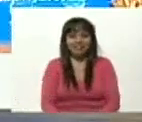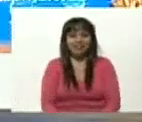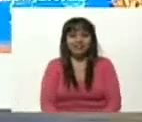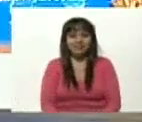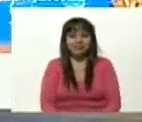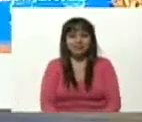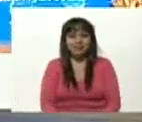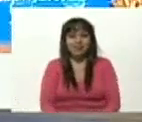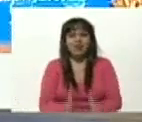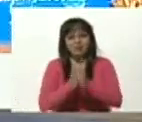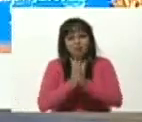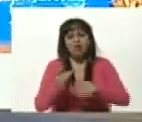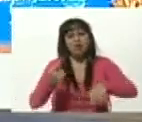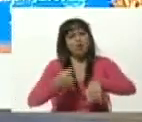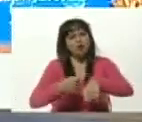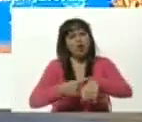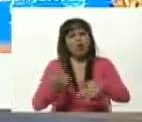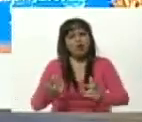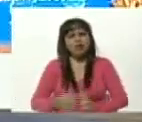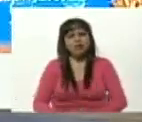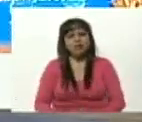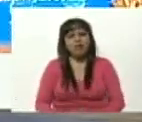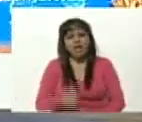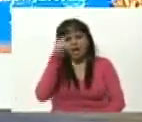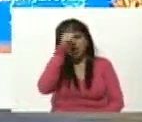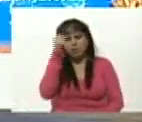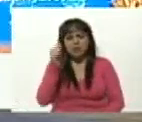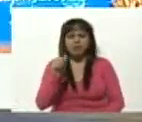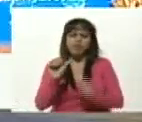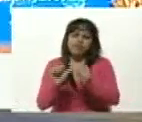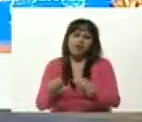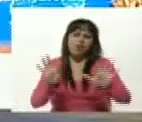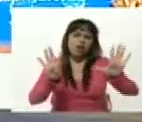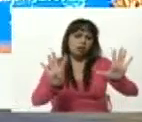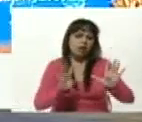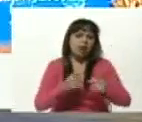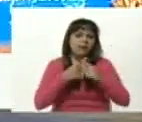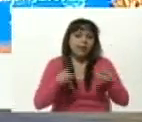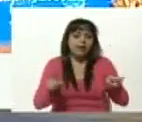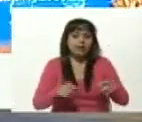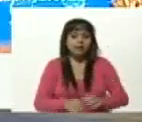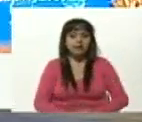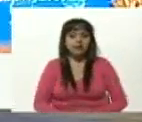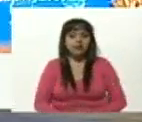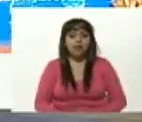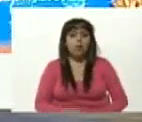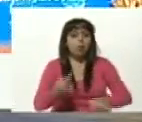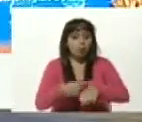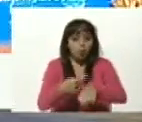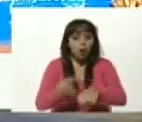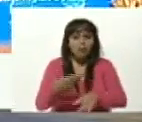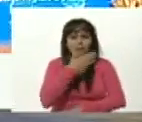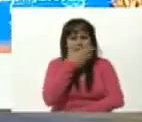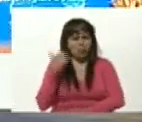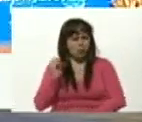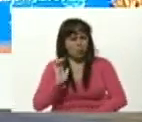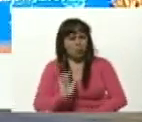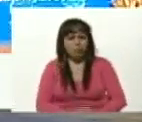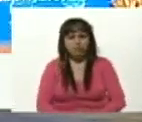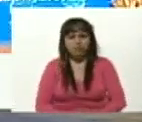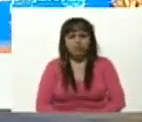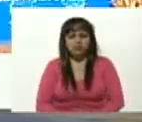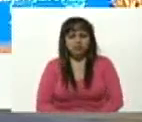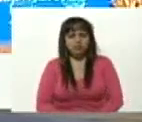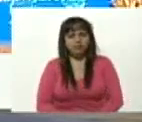Póngalo en un horario estelar, déjenlo el domingo a las 9. Pero póngalo en un horario estelar, porque